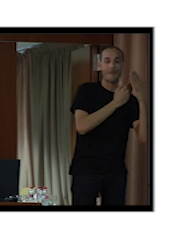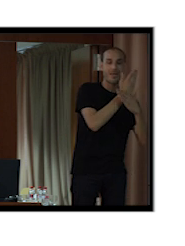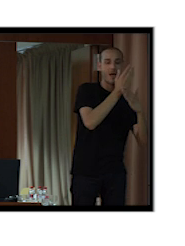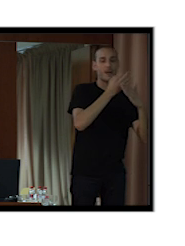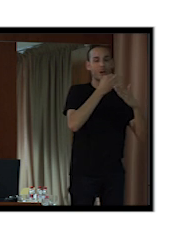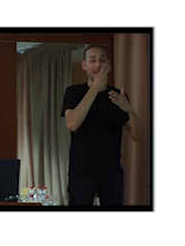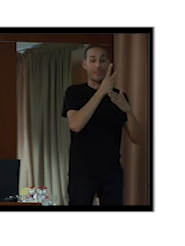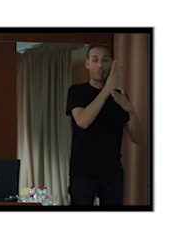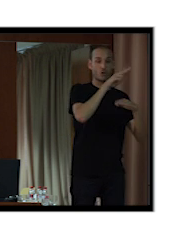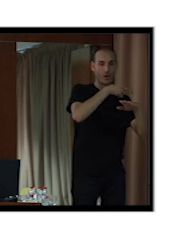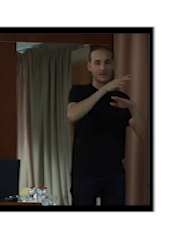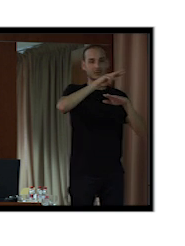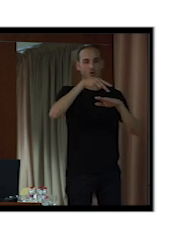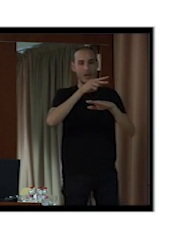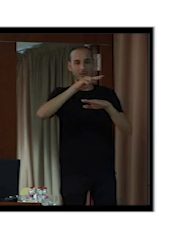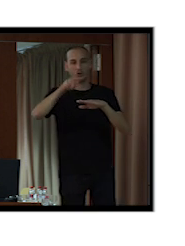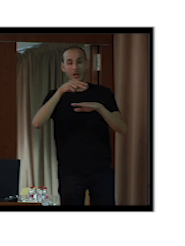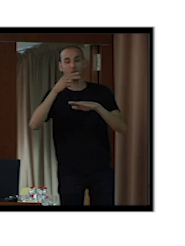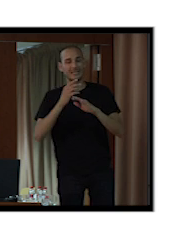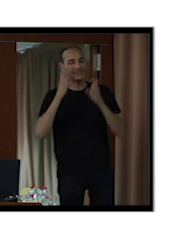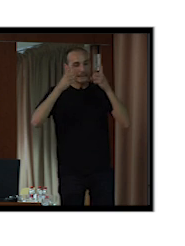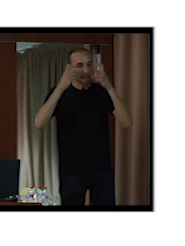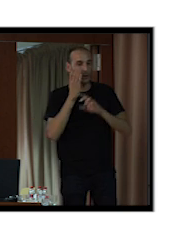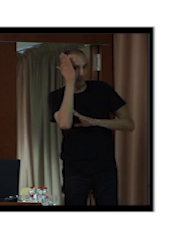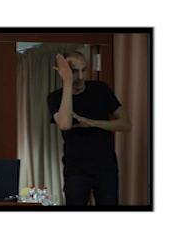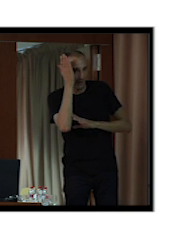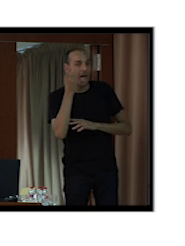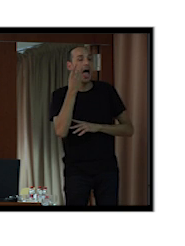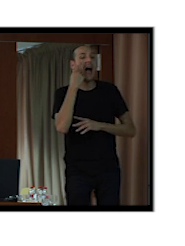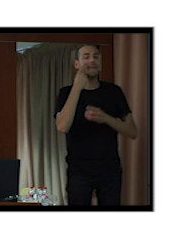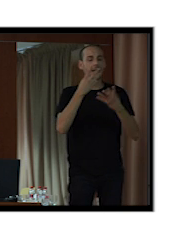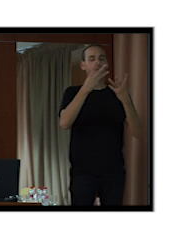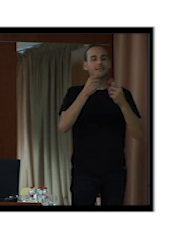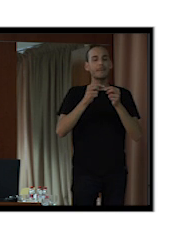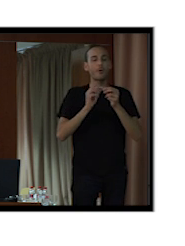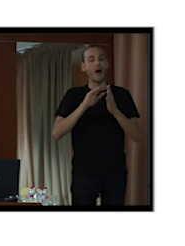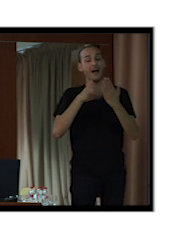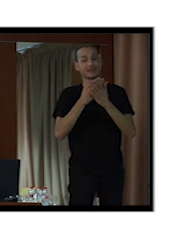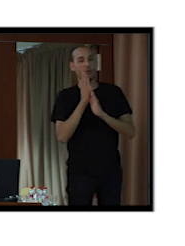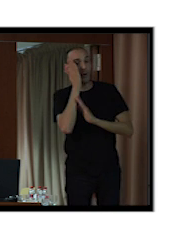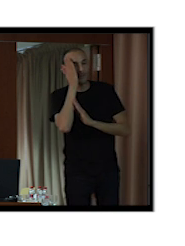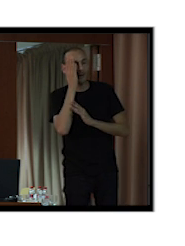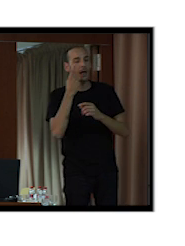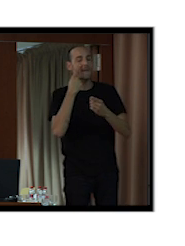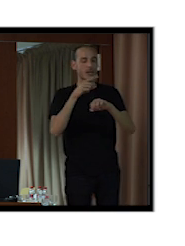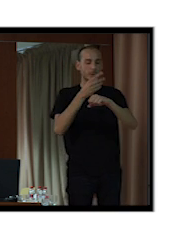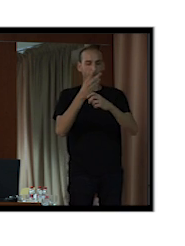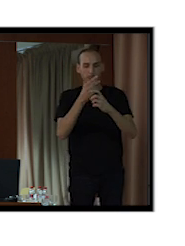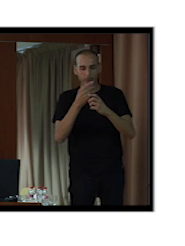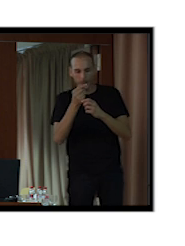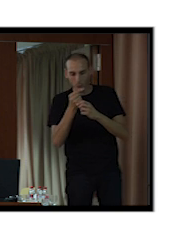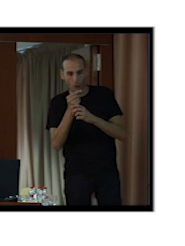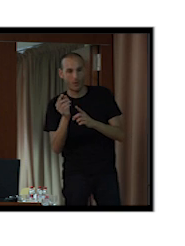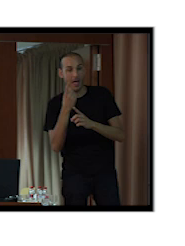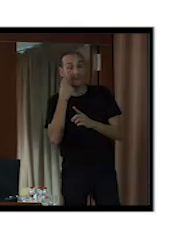2 horas, y cuánto tarda en dormirse. Lo normal es que una persona adulta no se duerma. Si se duerme y tarda menos de 5